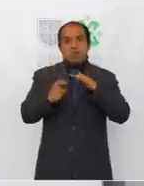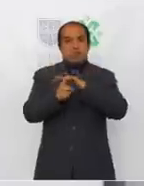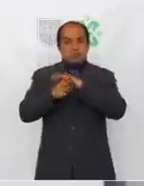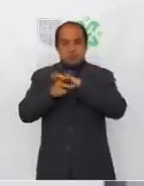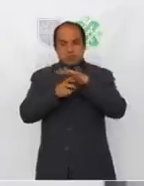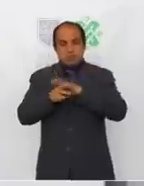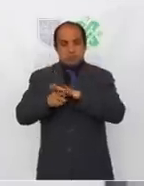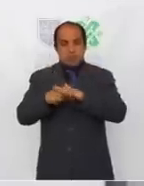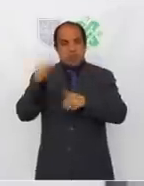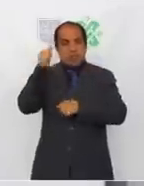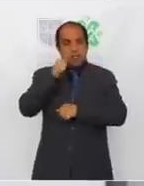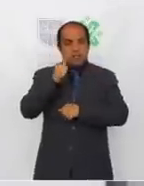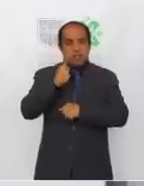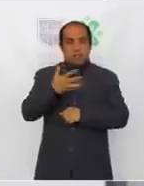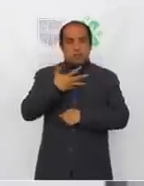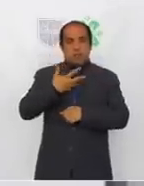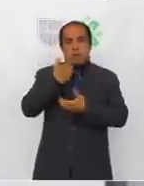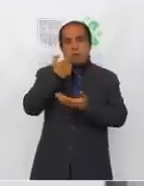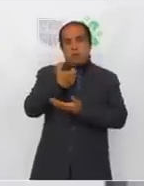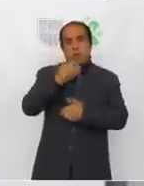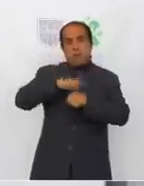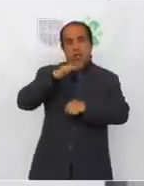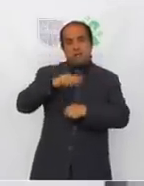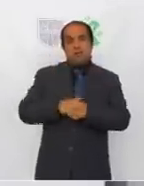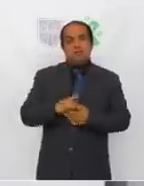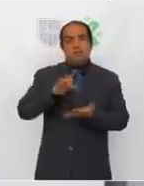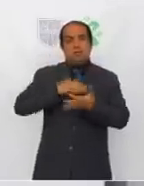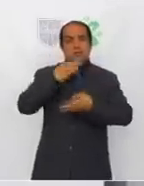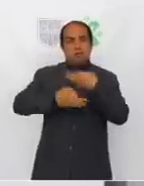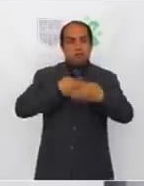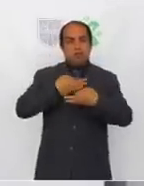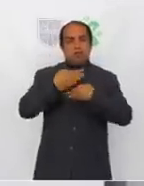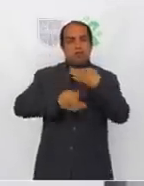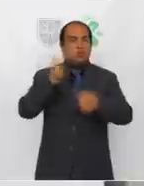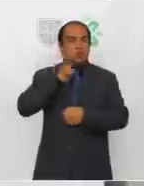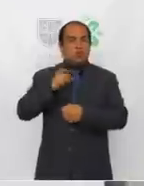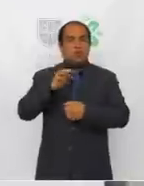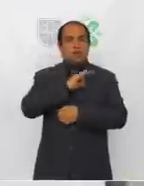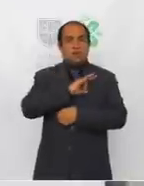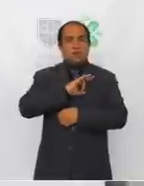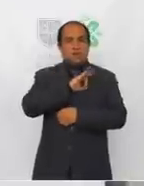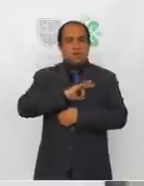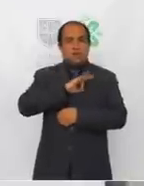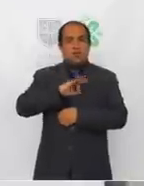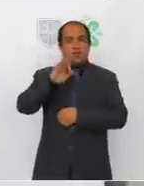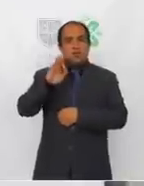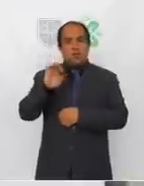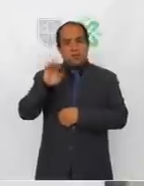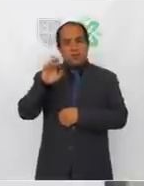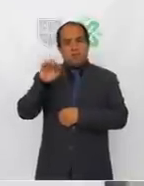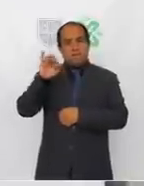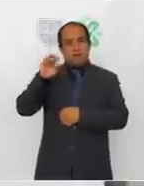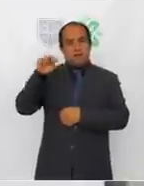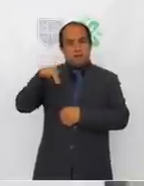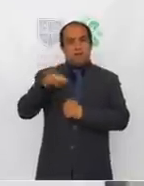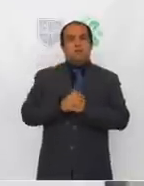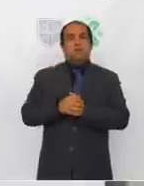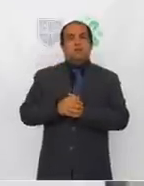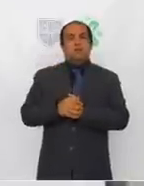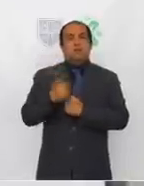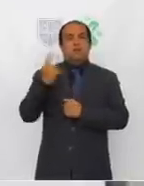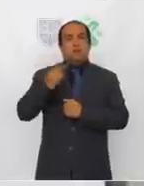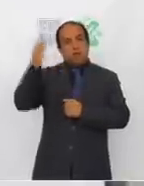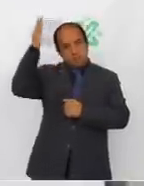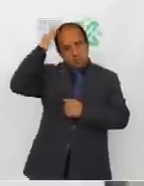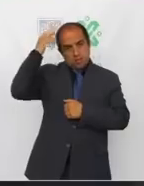decimos, siempre alcanza para más. Muchas gracias a todos y a todas, y muchas felicidades a Efraín Morales, además, que es quien ha encabezado este